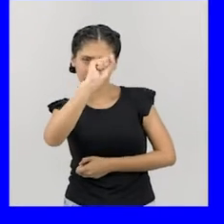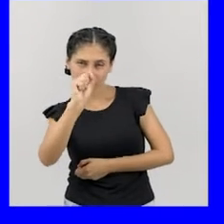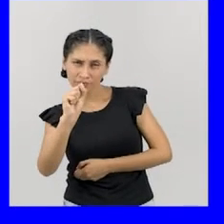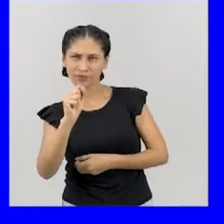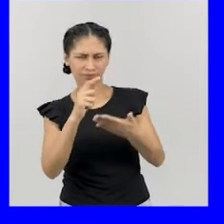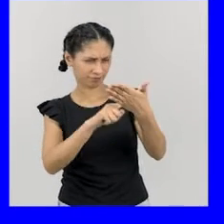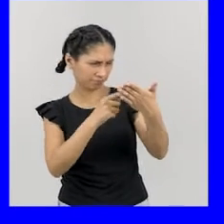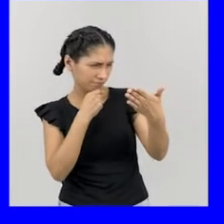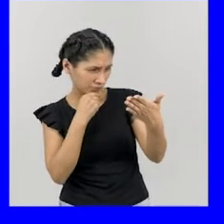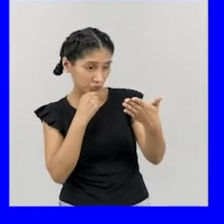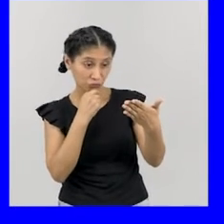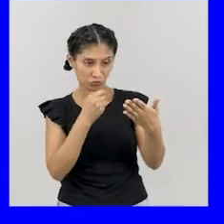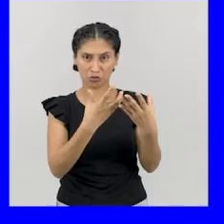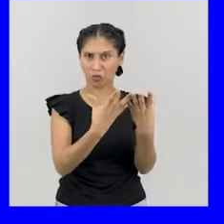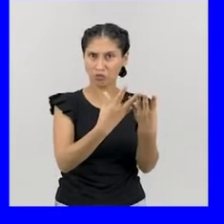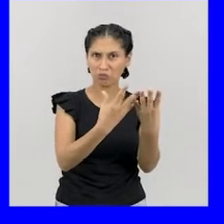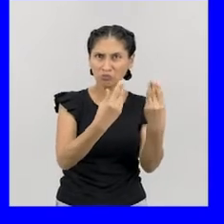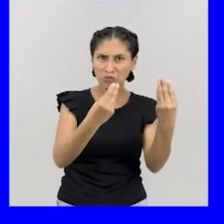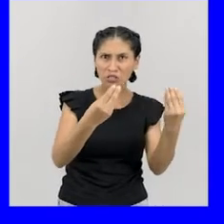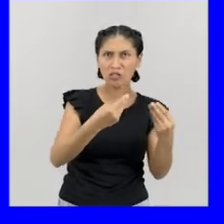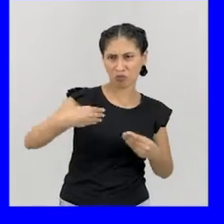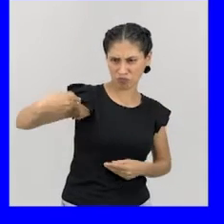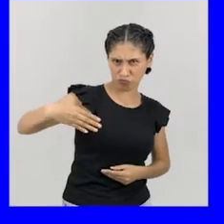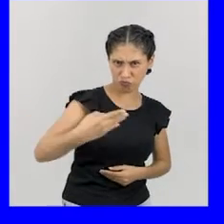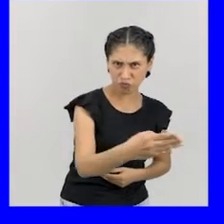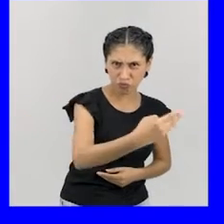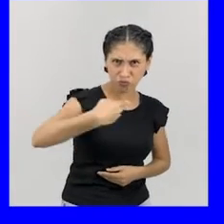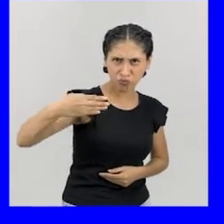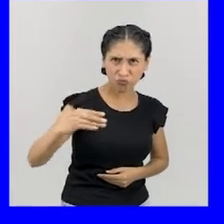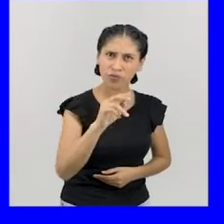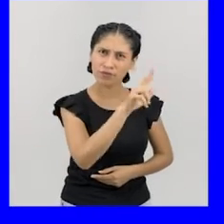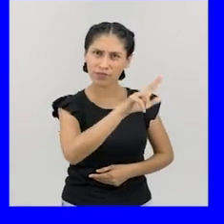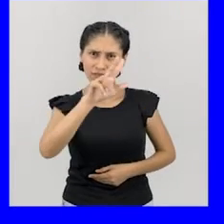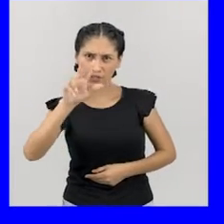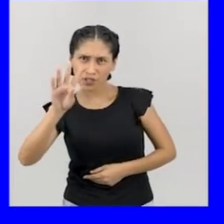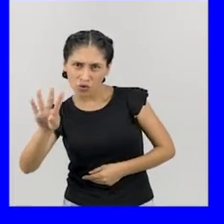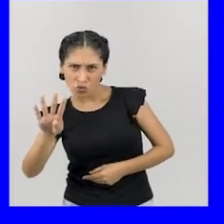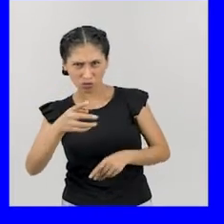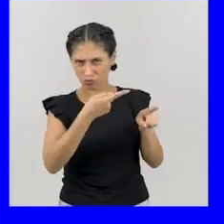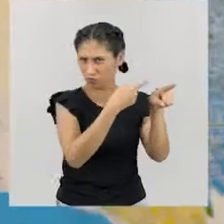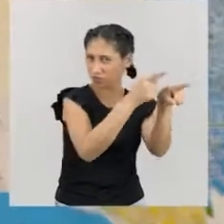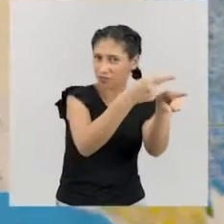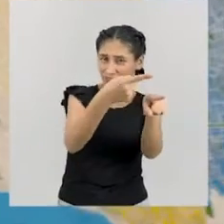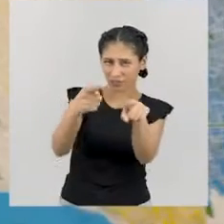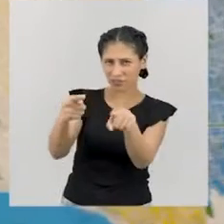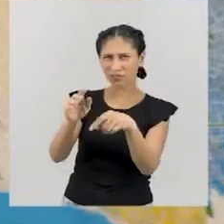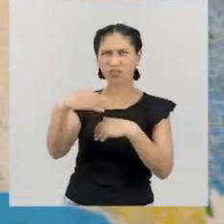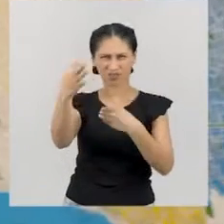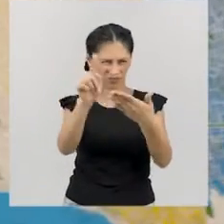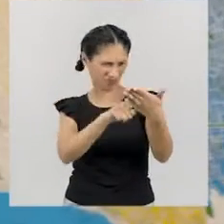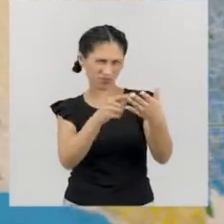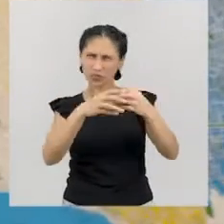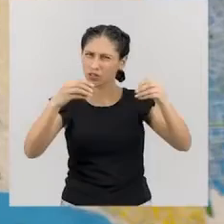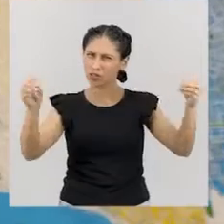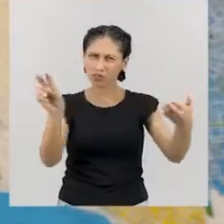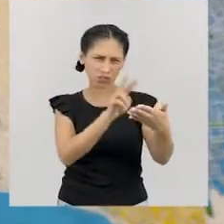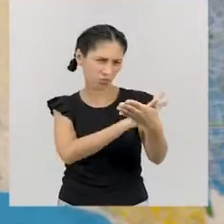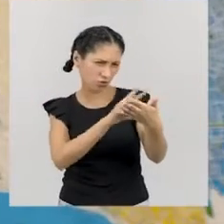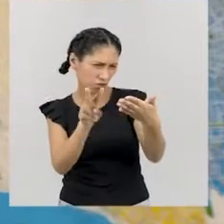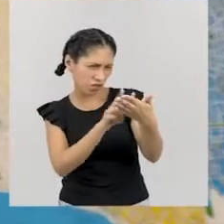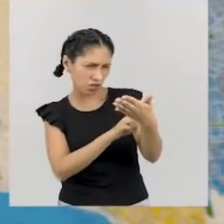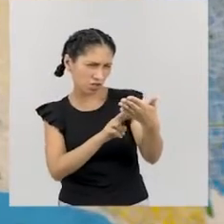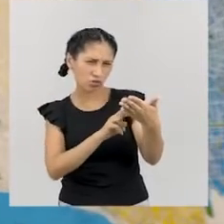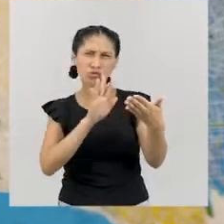los odontocetos. Existen 34 variedades de delfín. ¿Qué diremos de las características internas de este